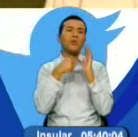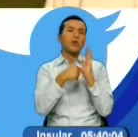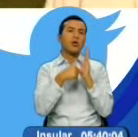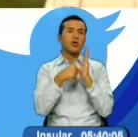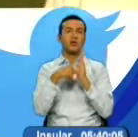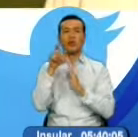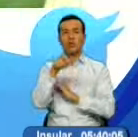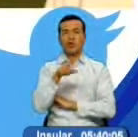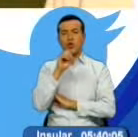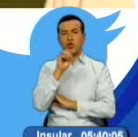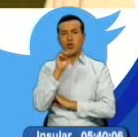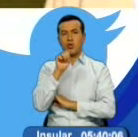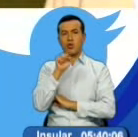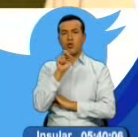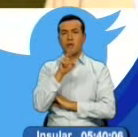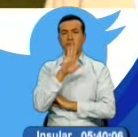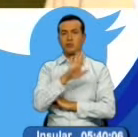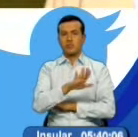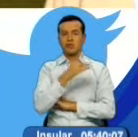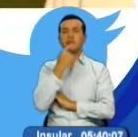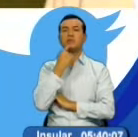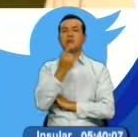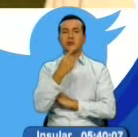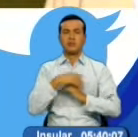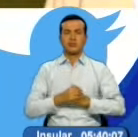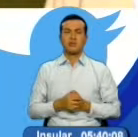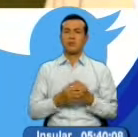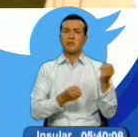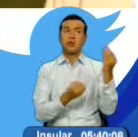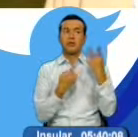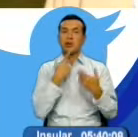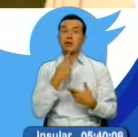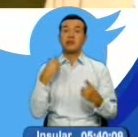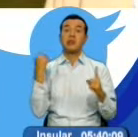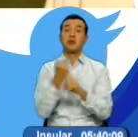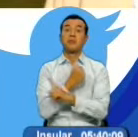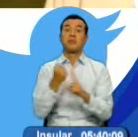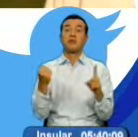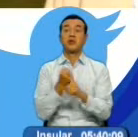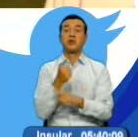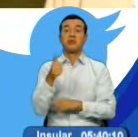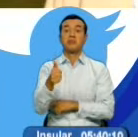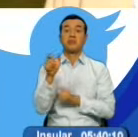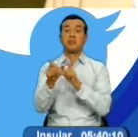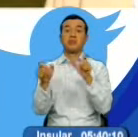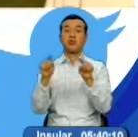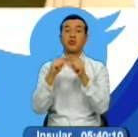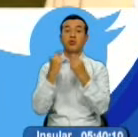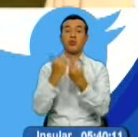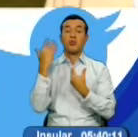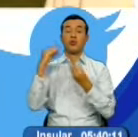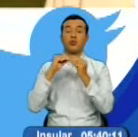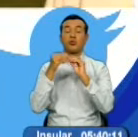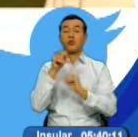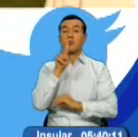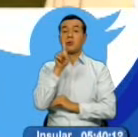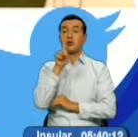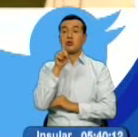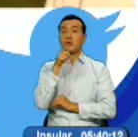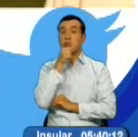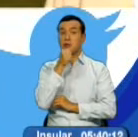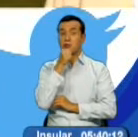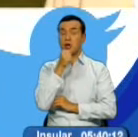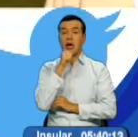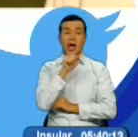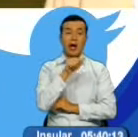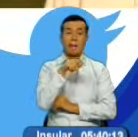el usuario Omar Jaén Lynch señaló: me cuentan que hubo puñete entre la propia gente de Creo en la rueda de prensa de Lasso,